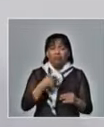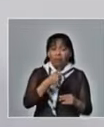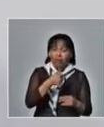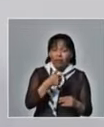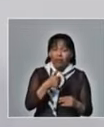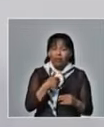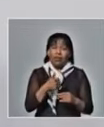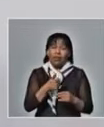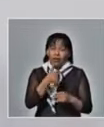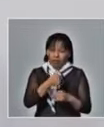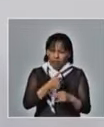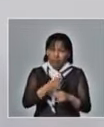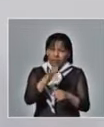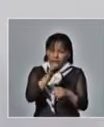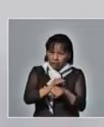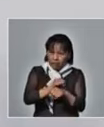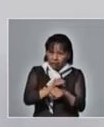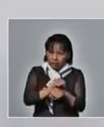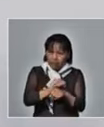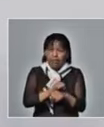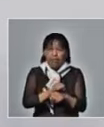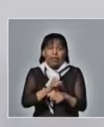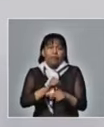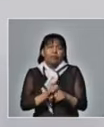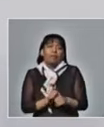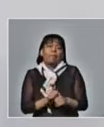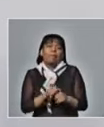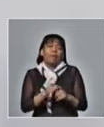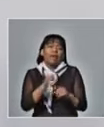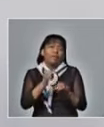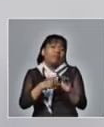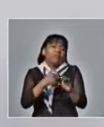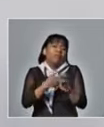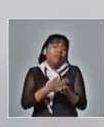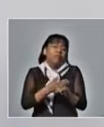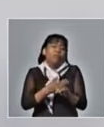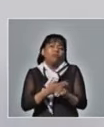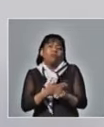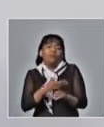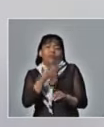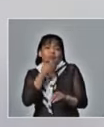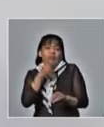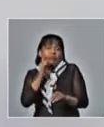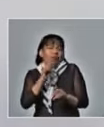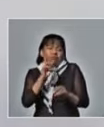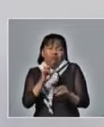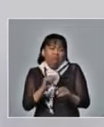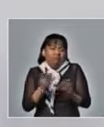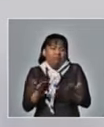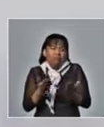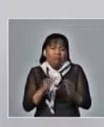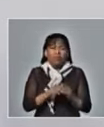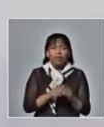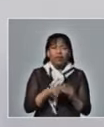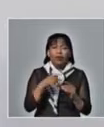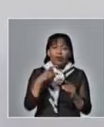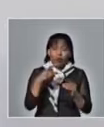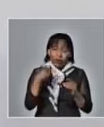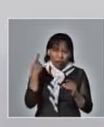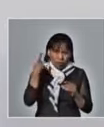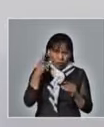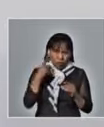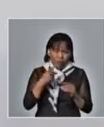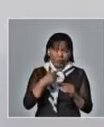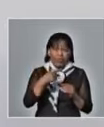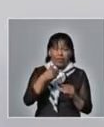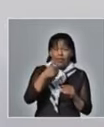y en la secundaria contenidos de violencia de género. ¿Por qué? Porque en Puebla de 2015 a 2017 pasamos de 6 a 27